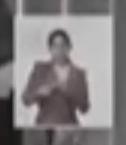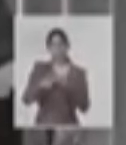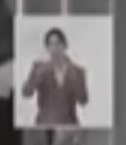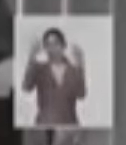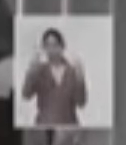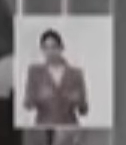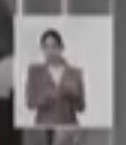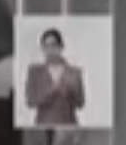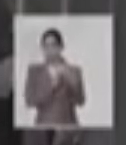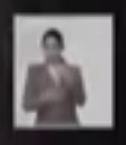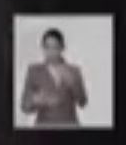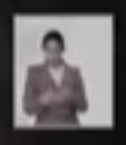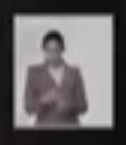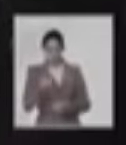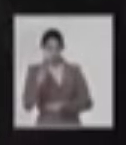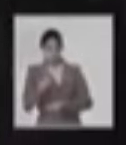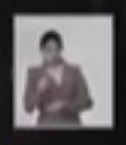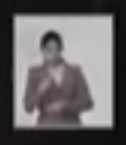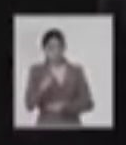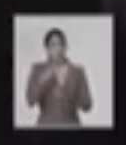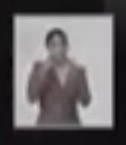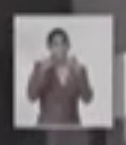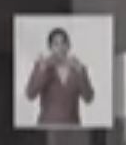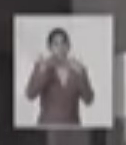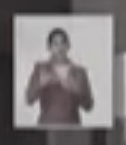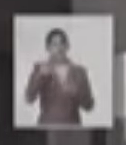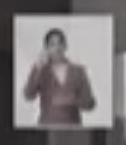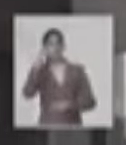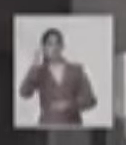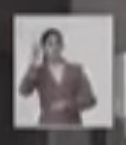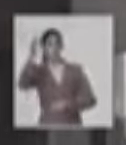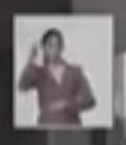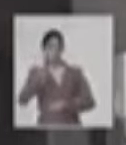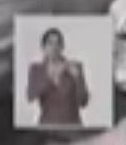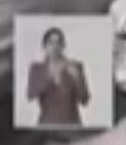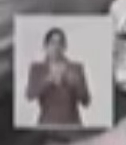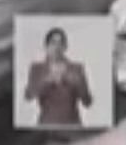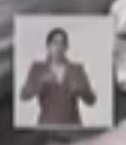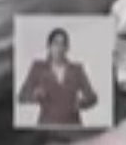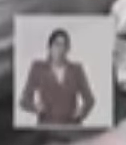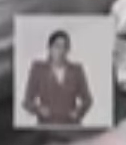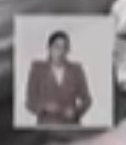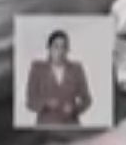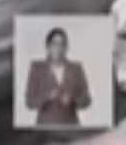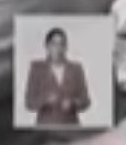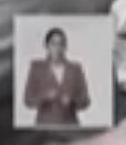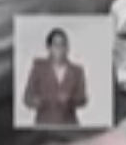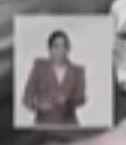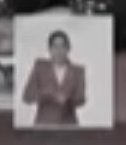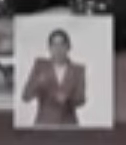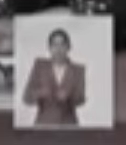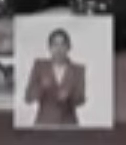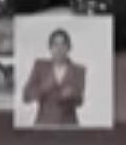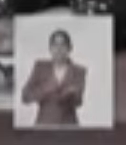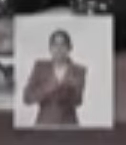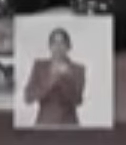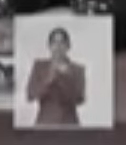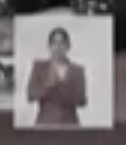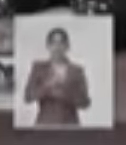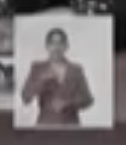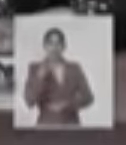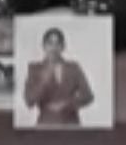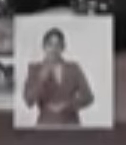tenemos, sin soñar que algo nos va a caer del cielo. Este es nuestro cuartel Moncada,